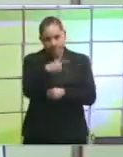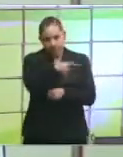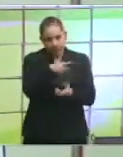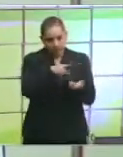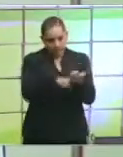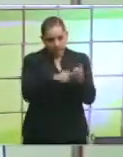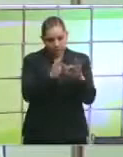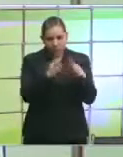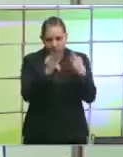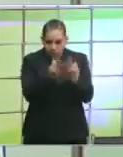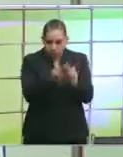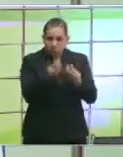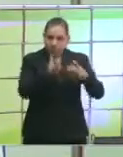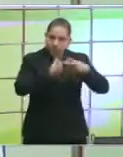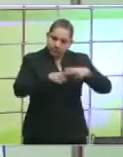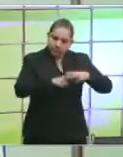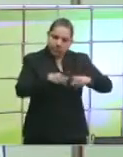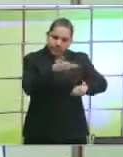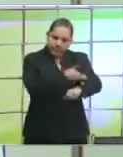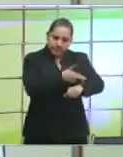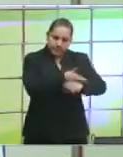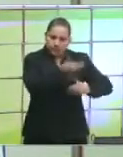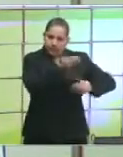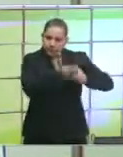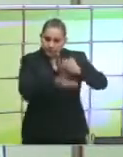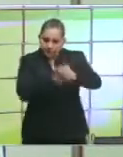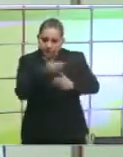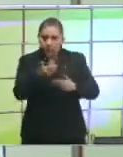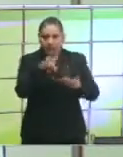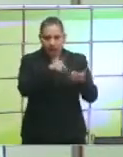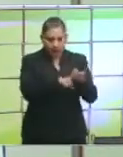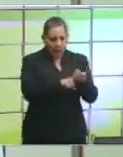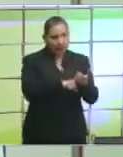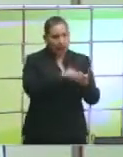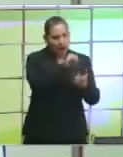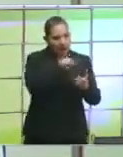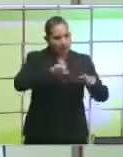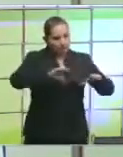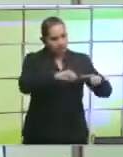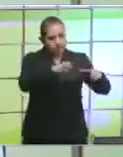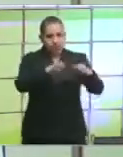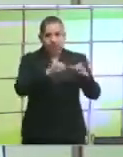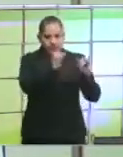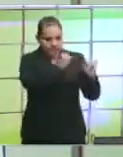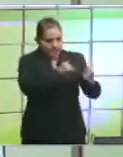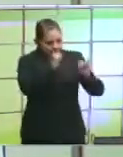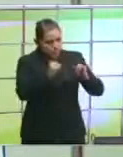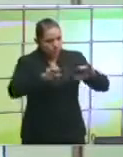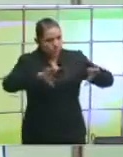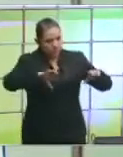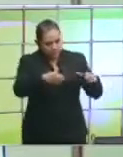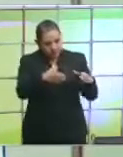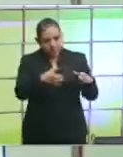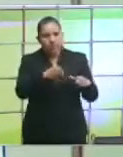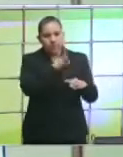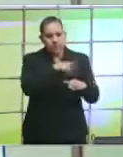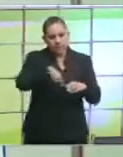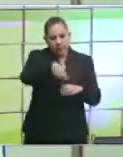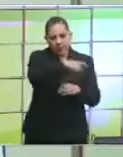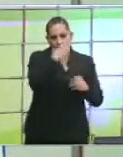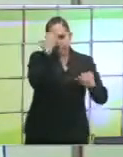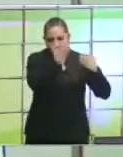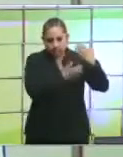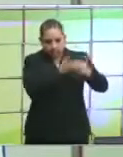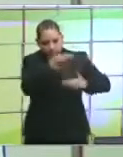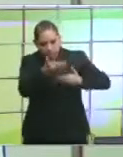models a se decía individuales también me parece que errores colectivos y se buscan estas formas de internalización y